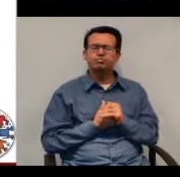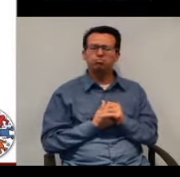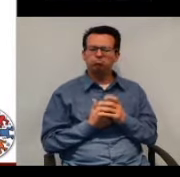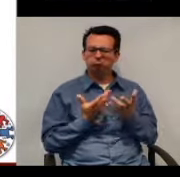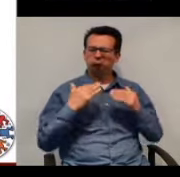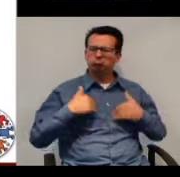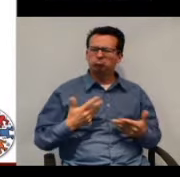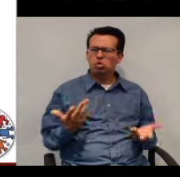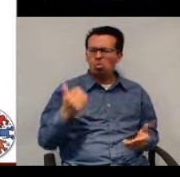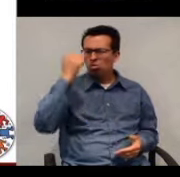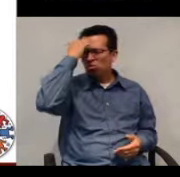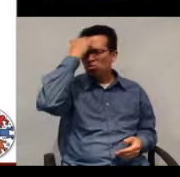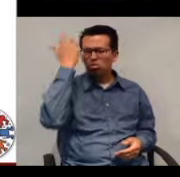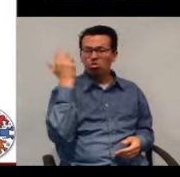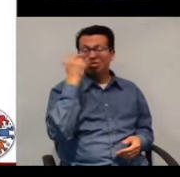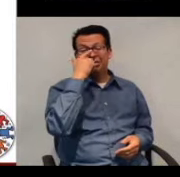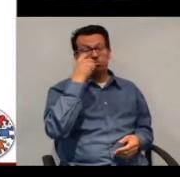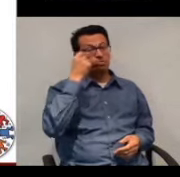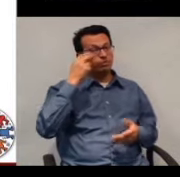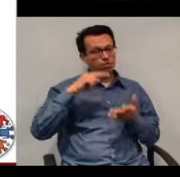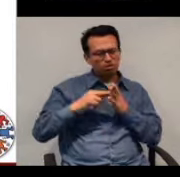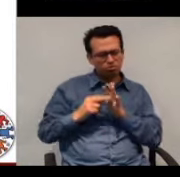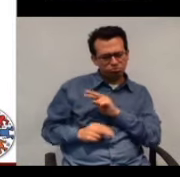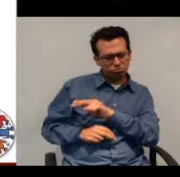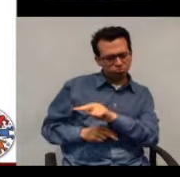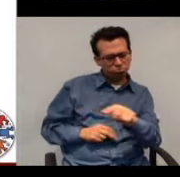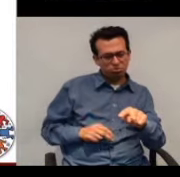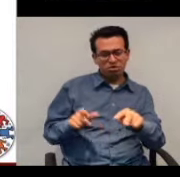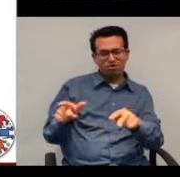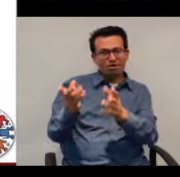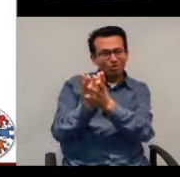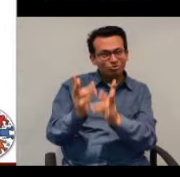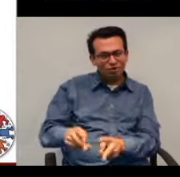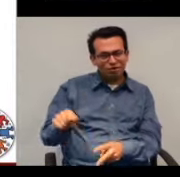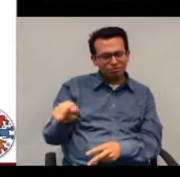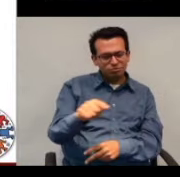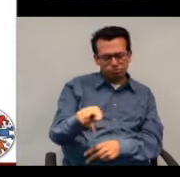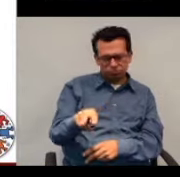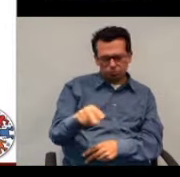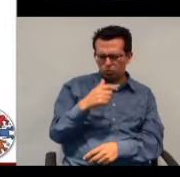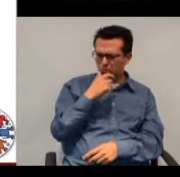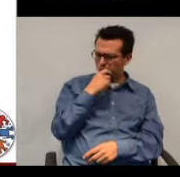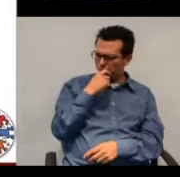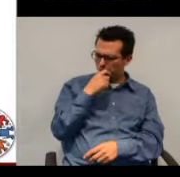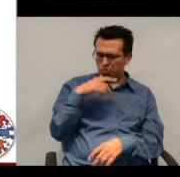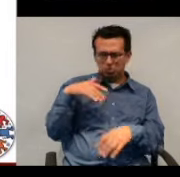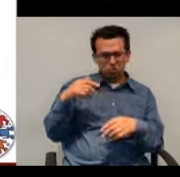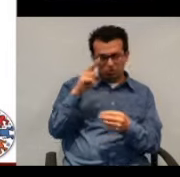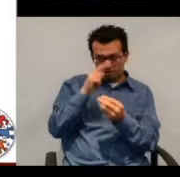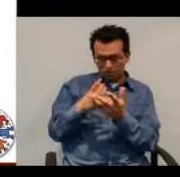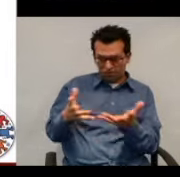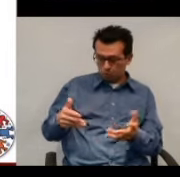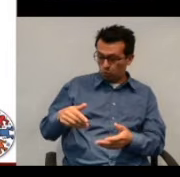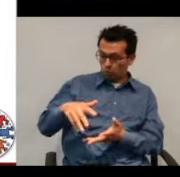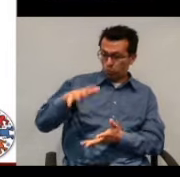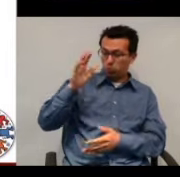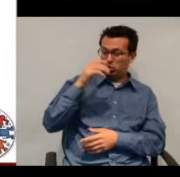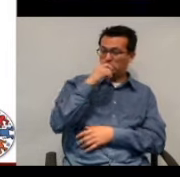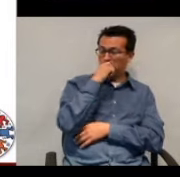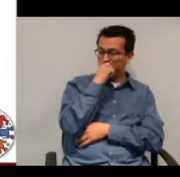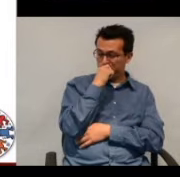la diversidad de sus estudiantes en términos de equidad y respeto por la interculturalidad.